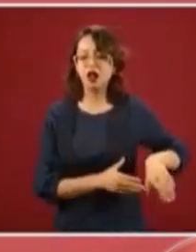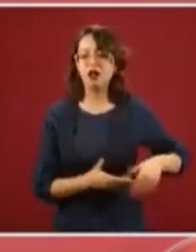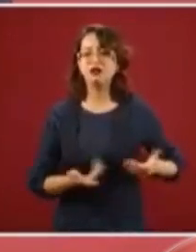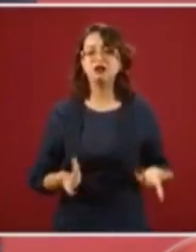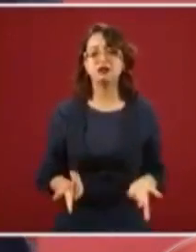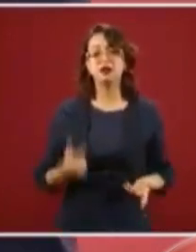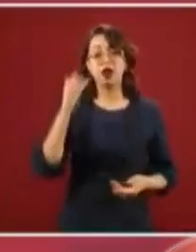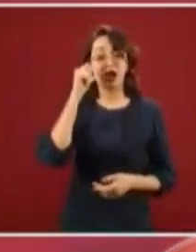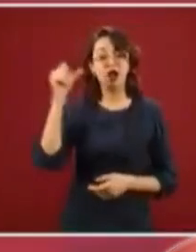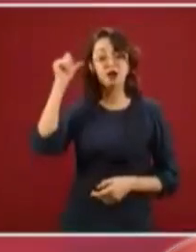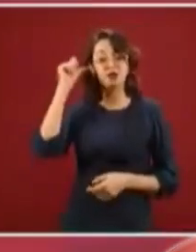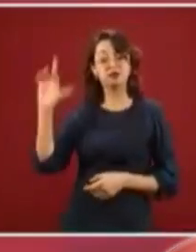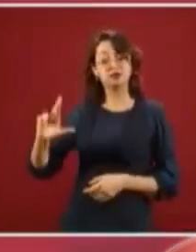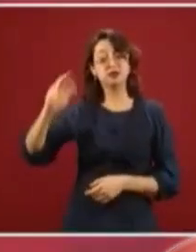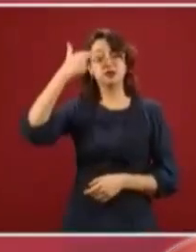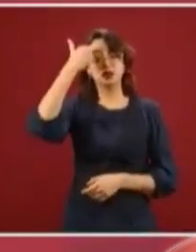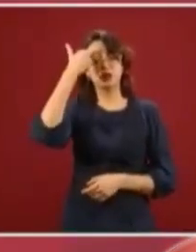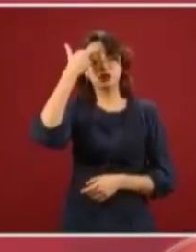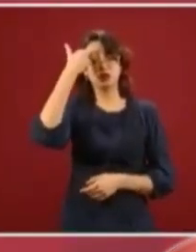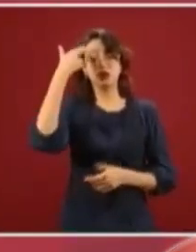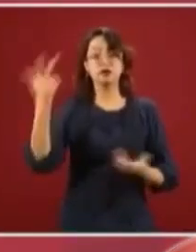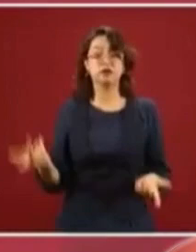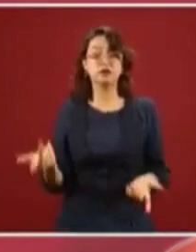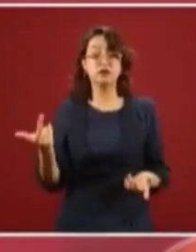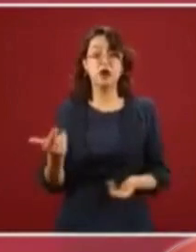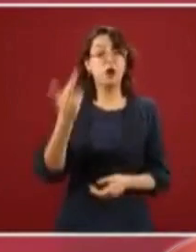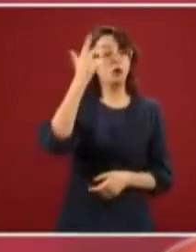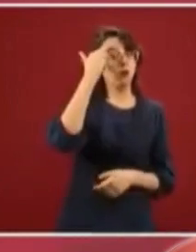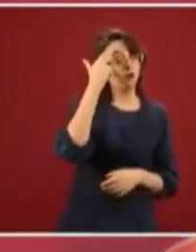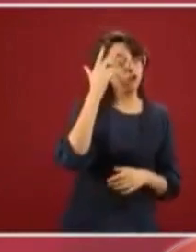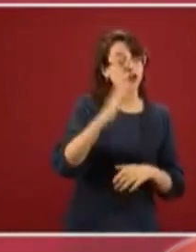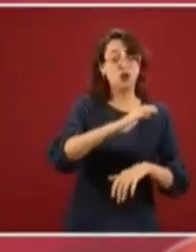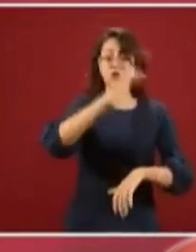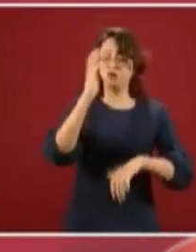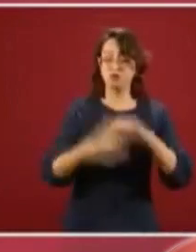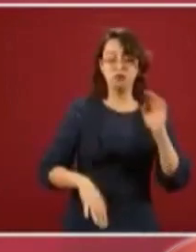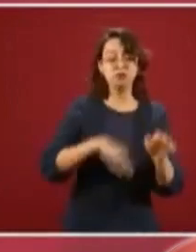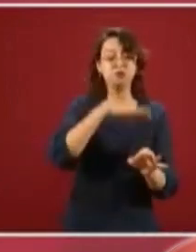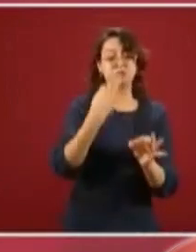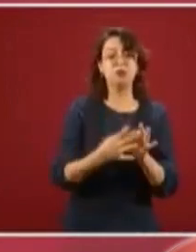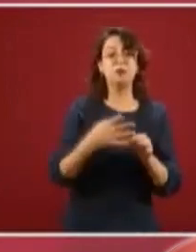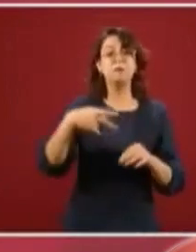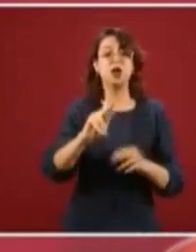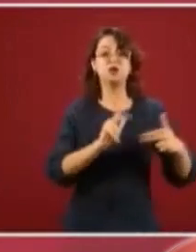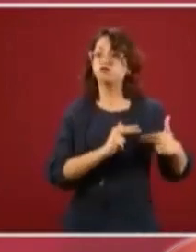Ayer lo recordaba, se fue don Porfirio, pero quedó doña Porfiria.